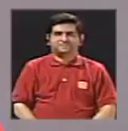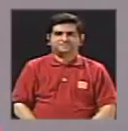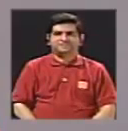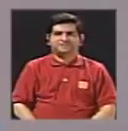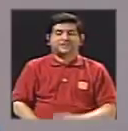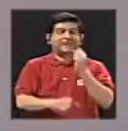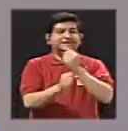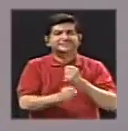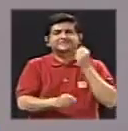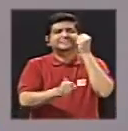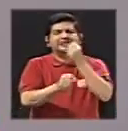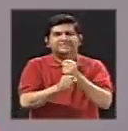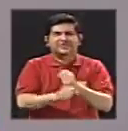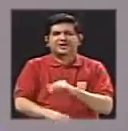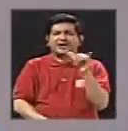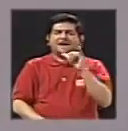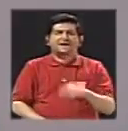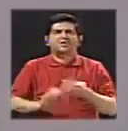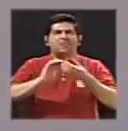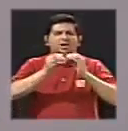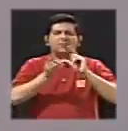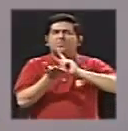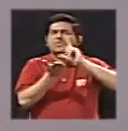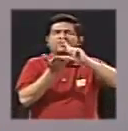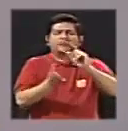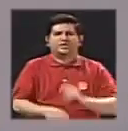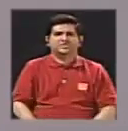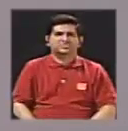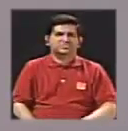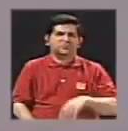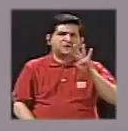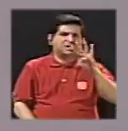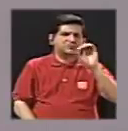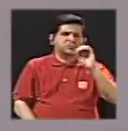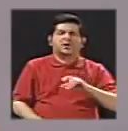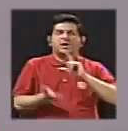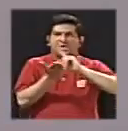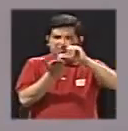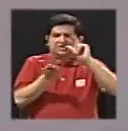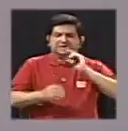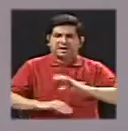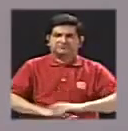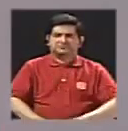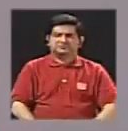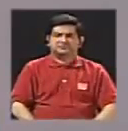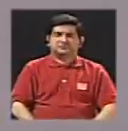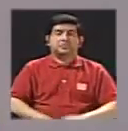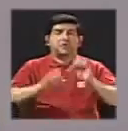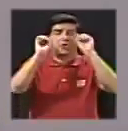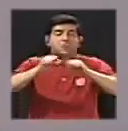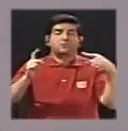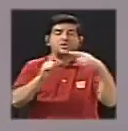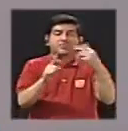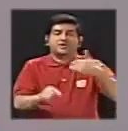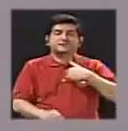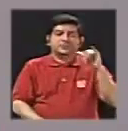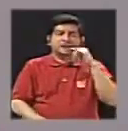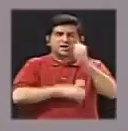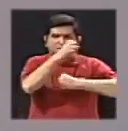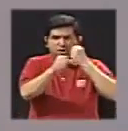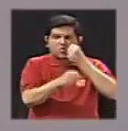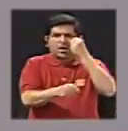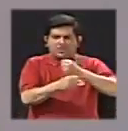que trabajan la misma cantidad de lecciones, digamos 40 lecciones, y puede ser que hasta tengan los mismos años